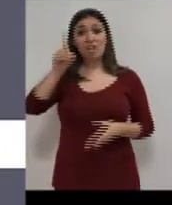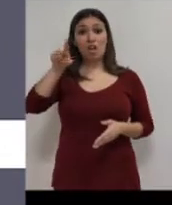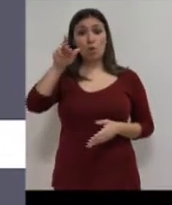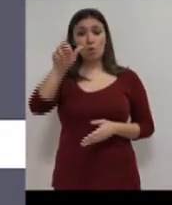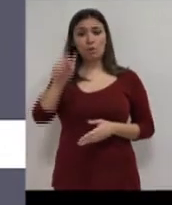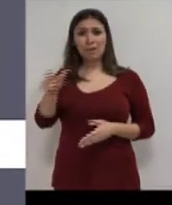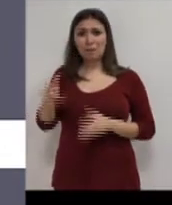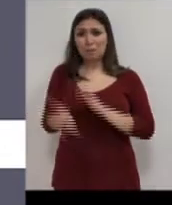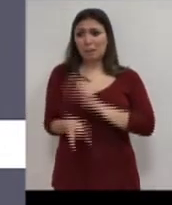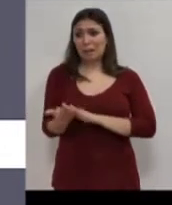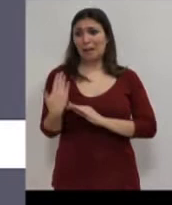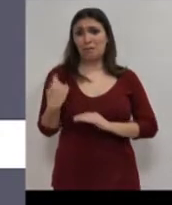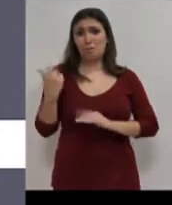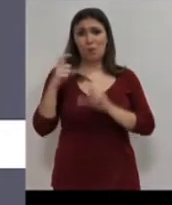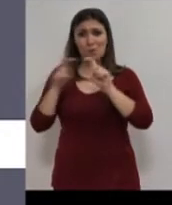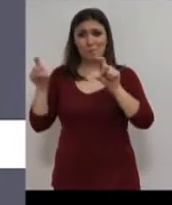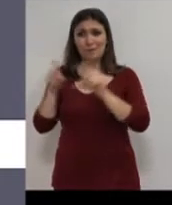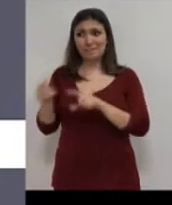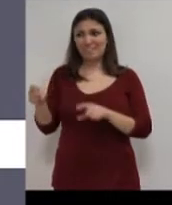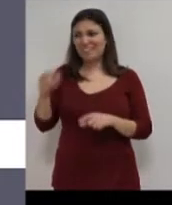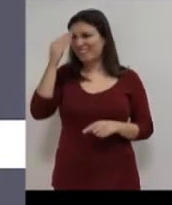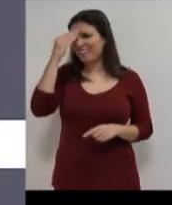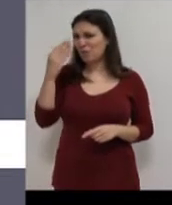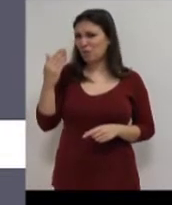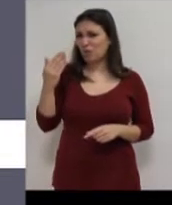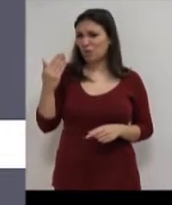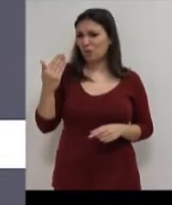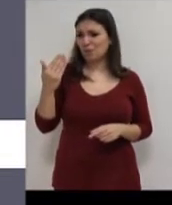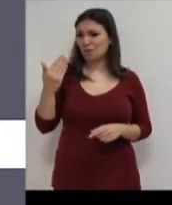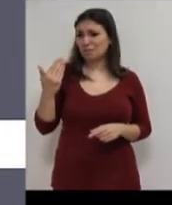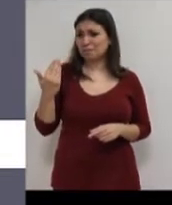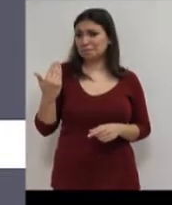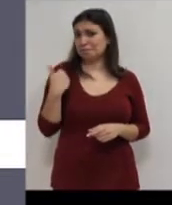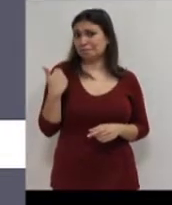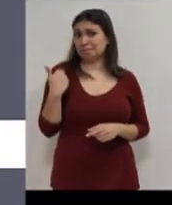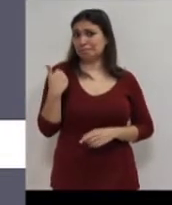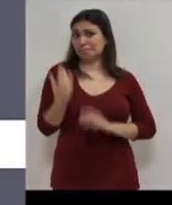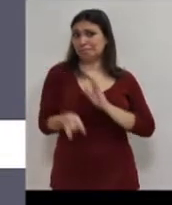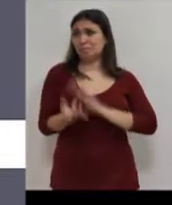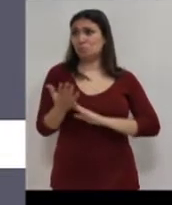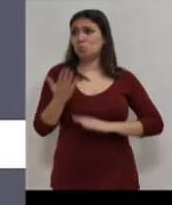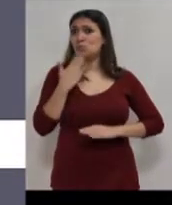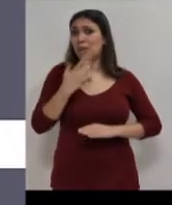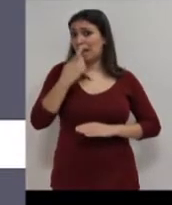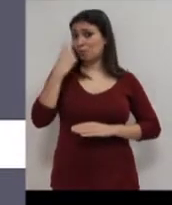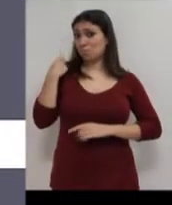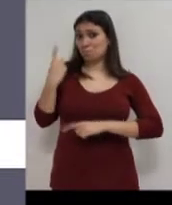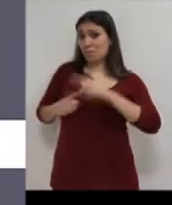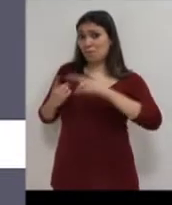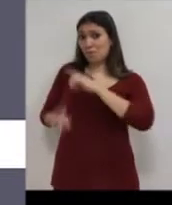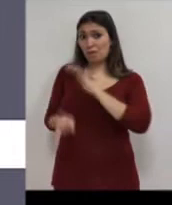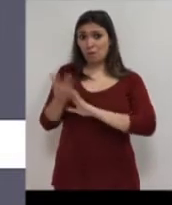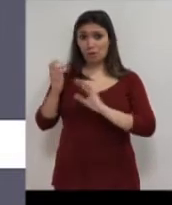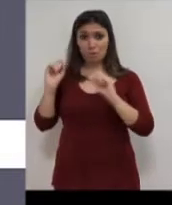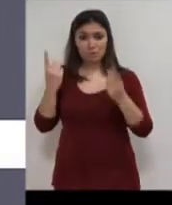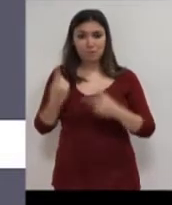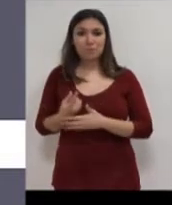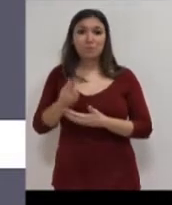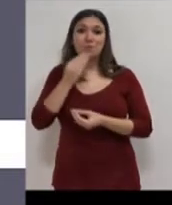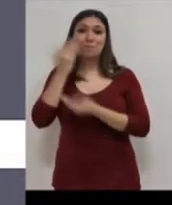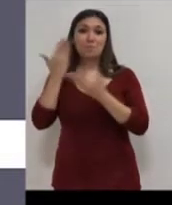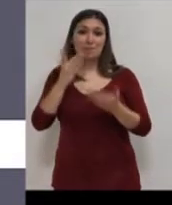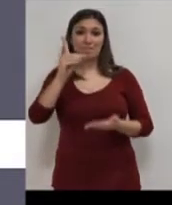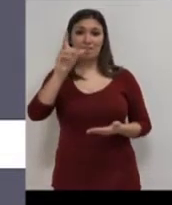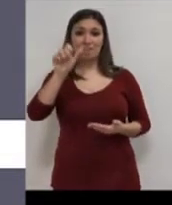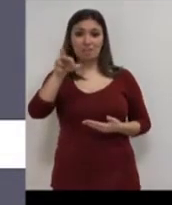trayectoria, y en el caso de Daura es un ejemplo de una empresa muy jovencita porque acaba de, creo que de lanzarse a